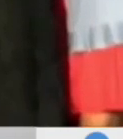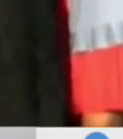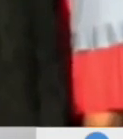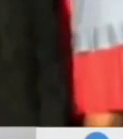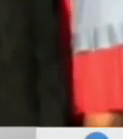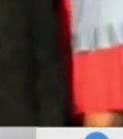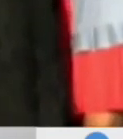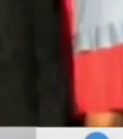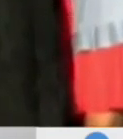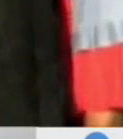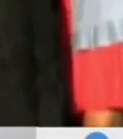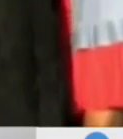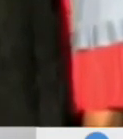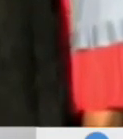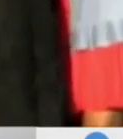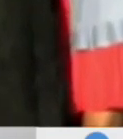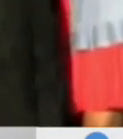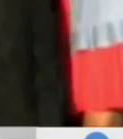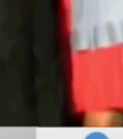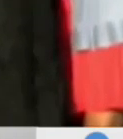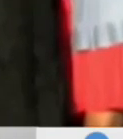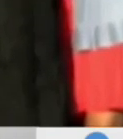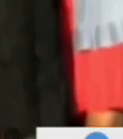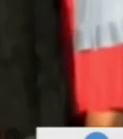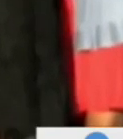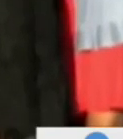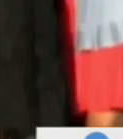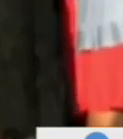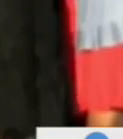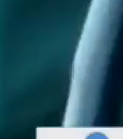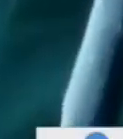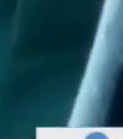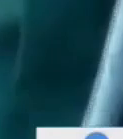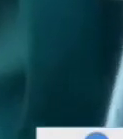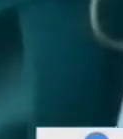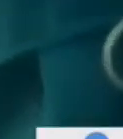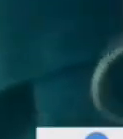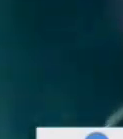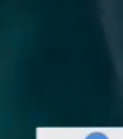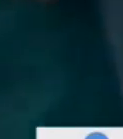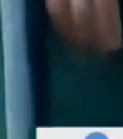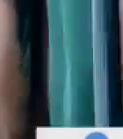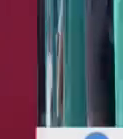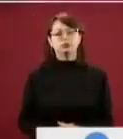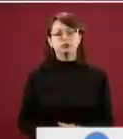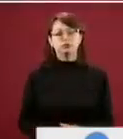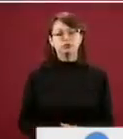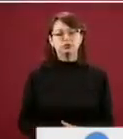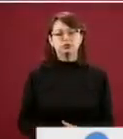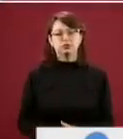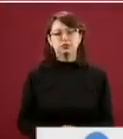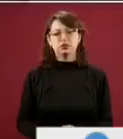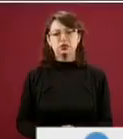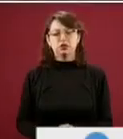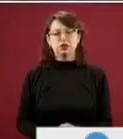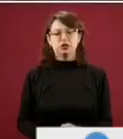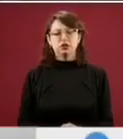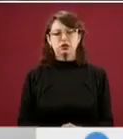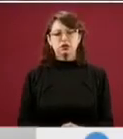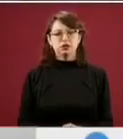ya que la obra traerá mayores beneficios para toda la región sureste. ¿Usted qué opina? Estaba yo leyendo